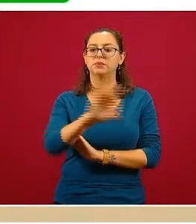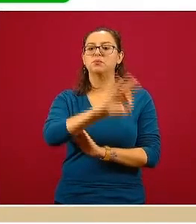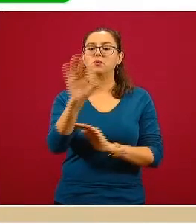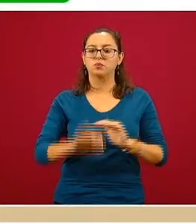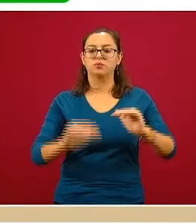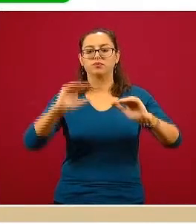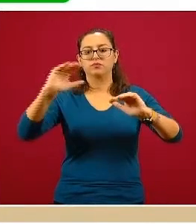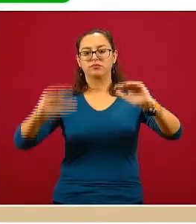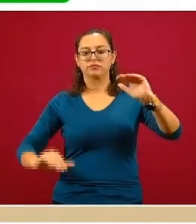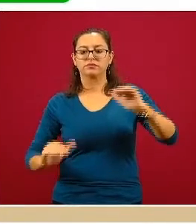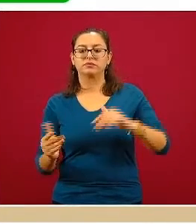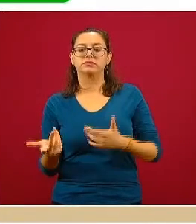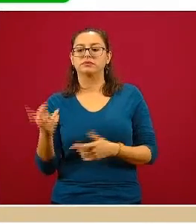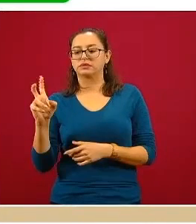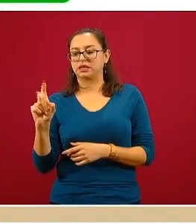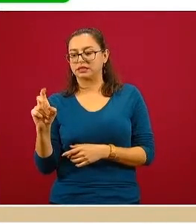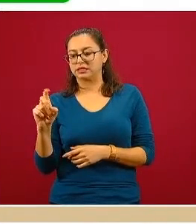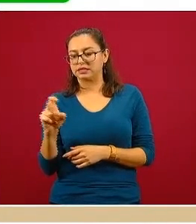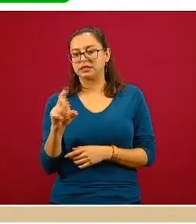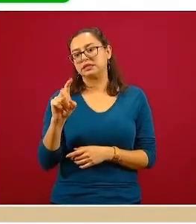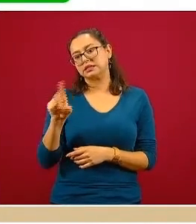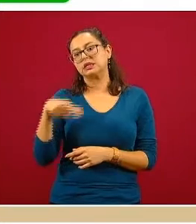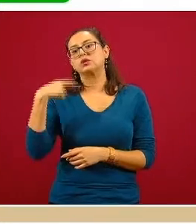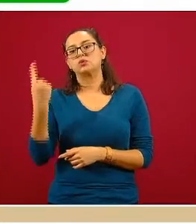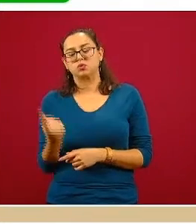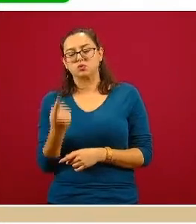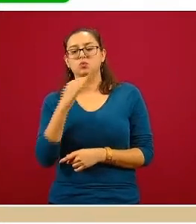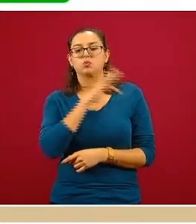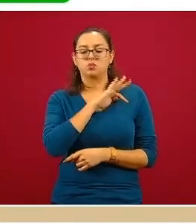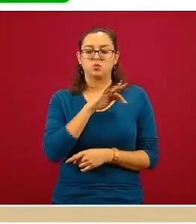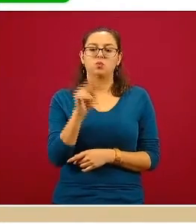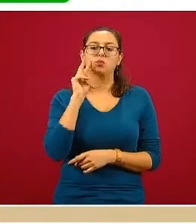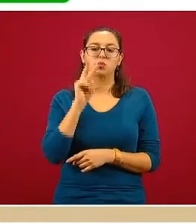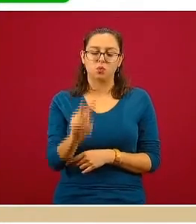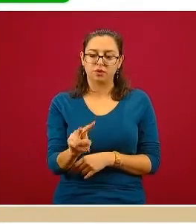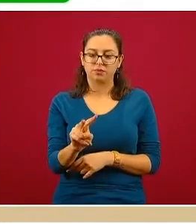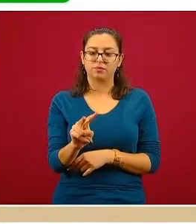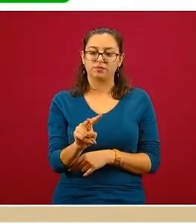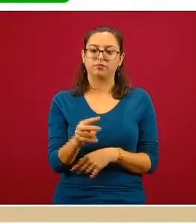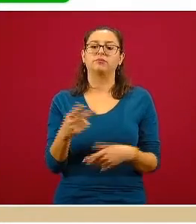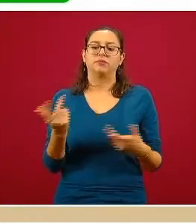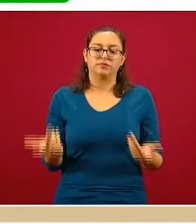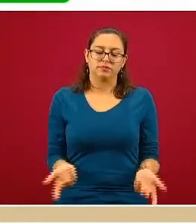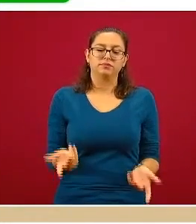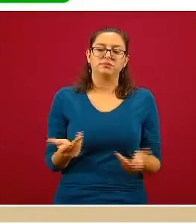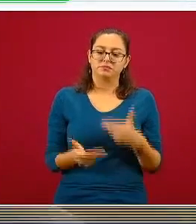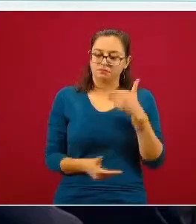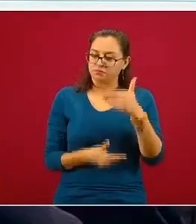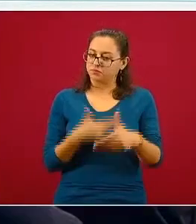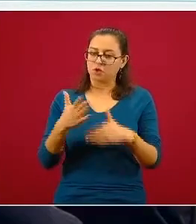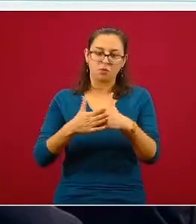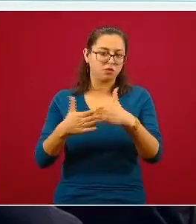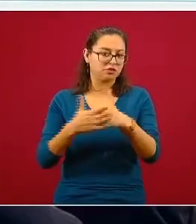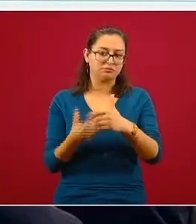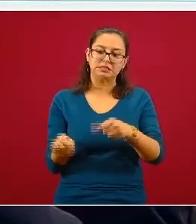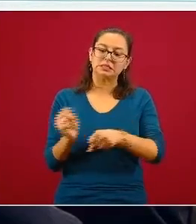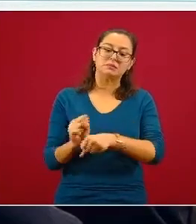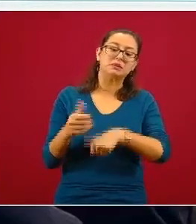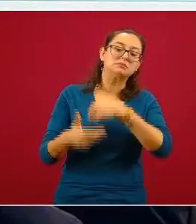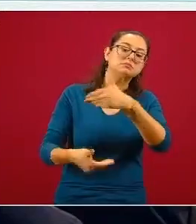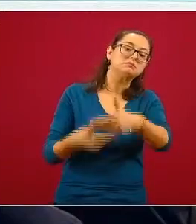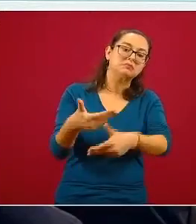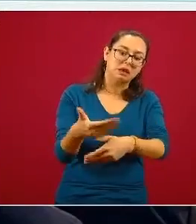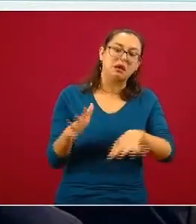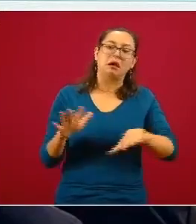el descenso entre la semana 30 y 31. Como ya lo hemos visto en semanas previas, esto seguramente se va a ir moviendo en función como la semana